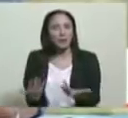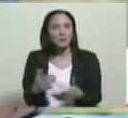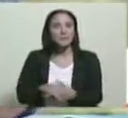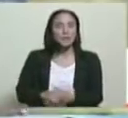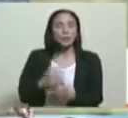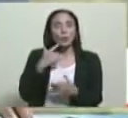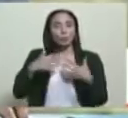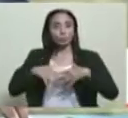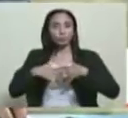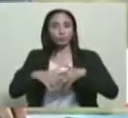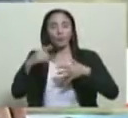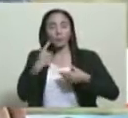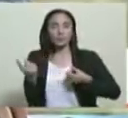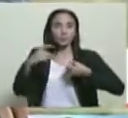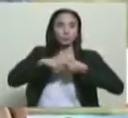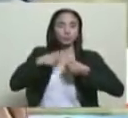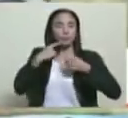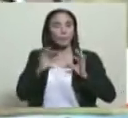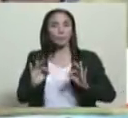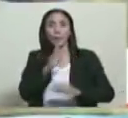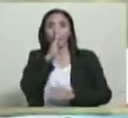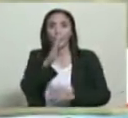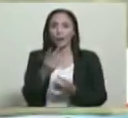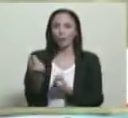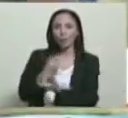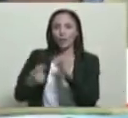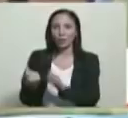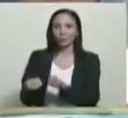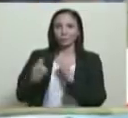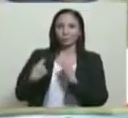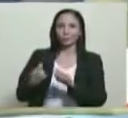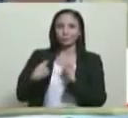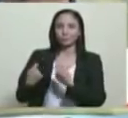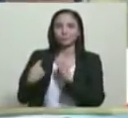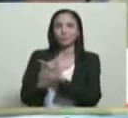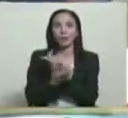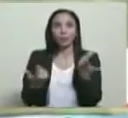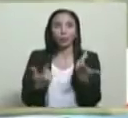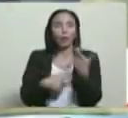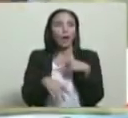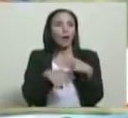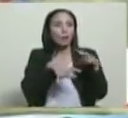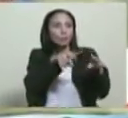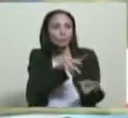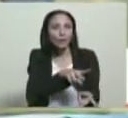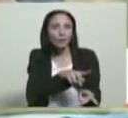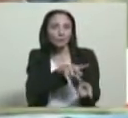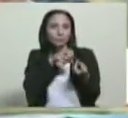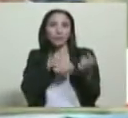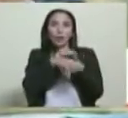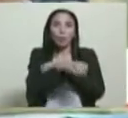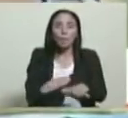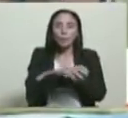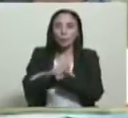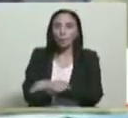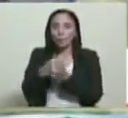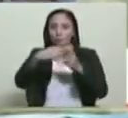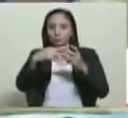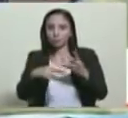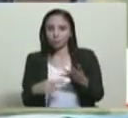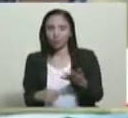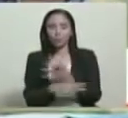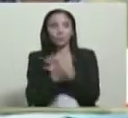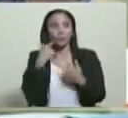esta corporación pueda convertirse en una especie de banco de insumos con todos los códigos para acceder a la materia prima, a los insumos necesarios y que los